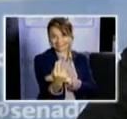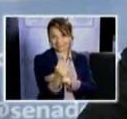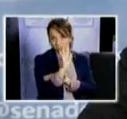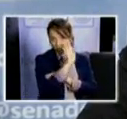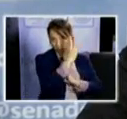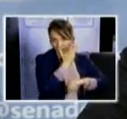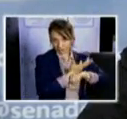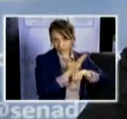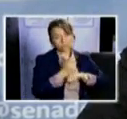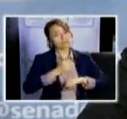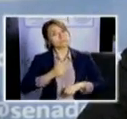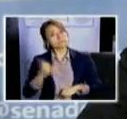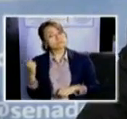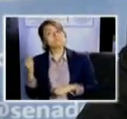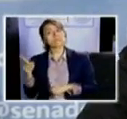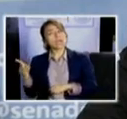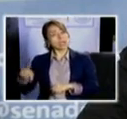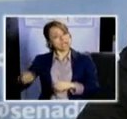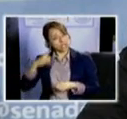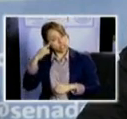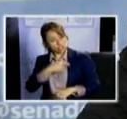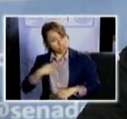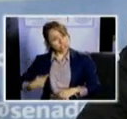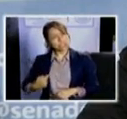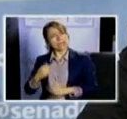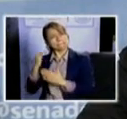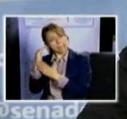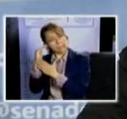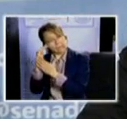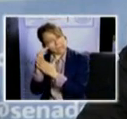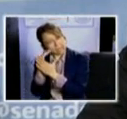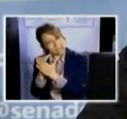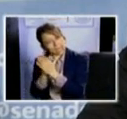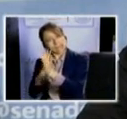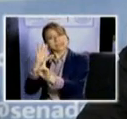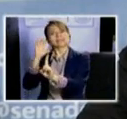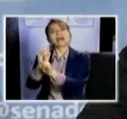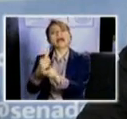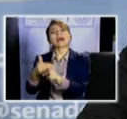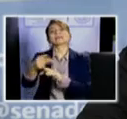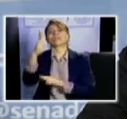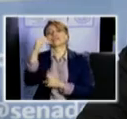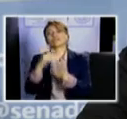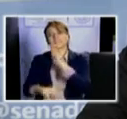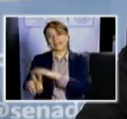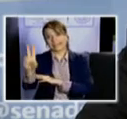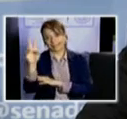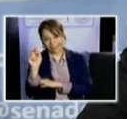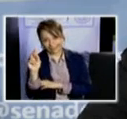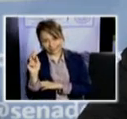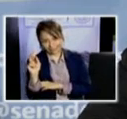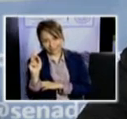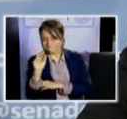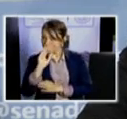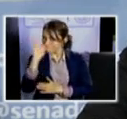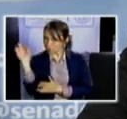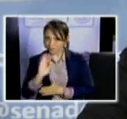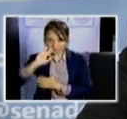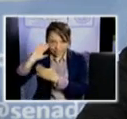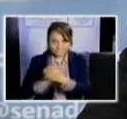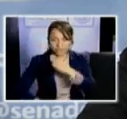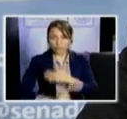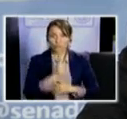de emisiones en 2030. La Unión Europea las disminuirá en un 40% en 2030. Estos tres